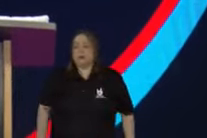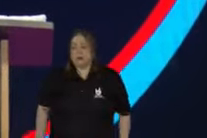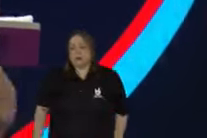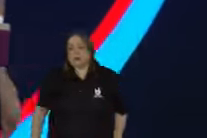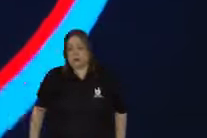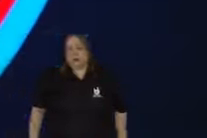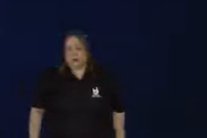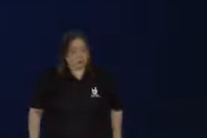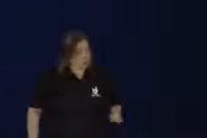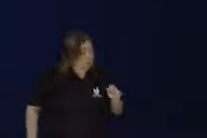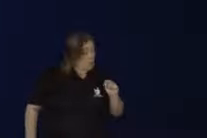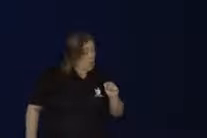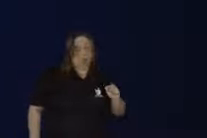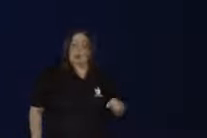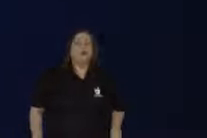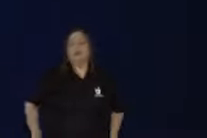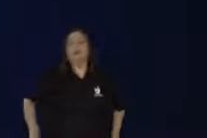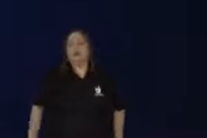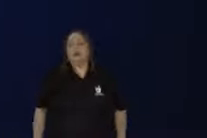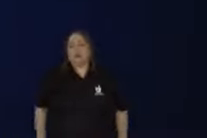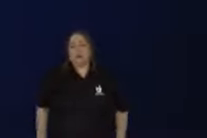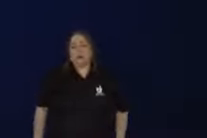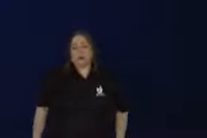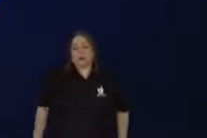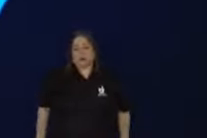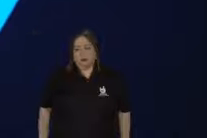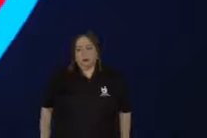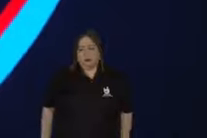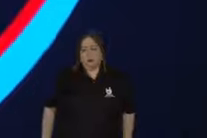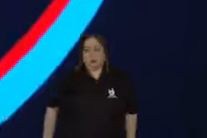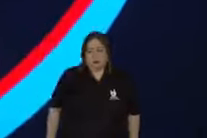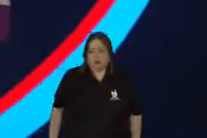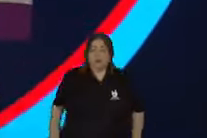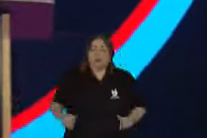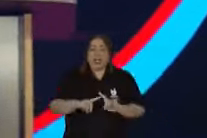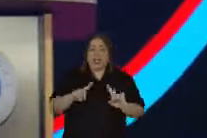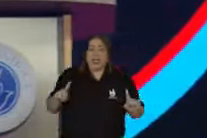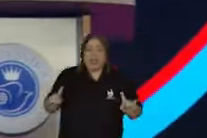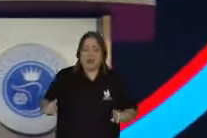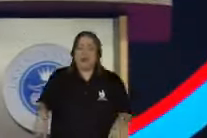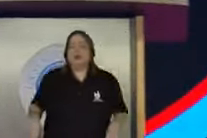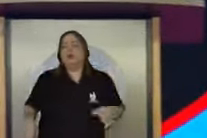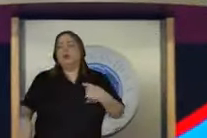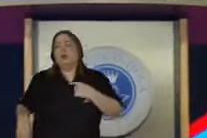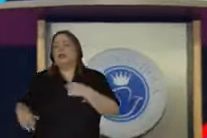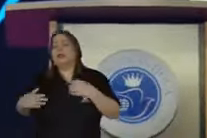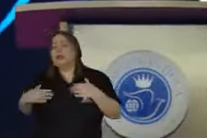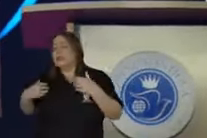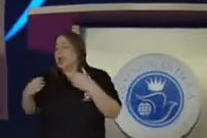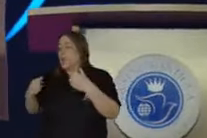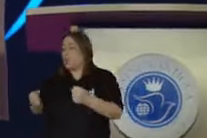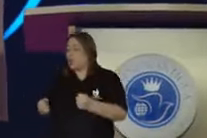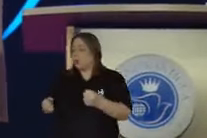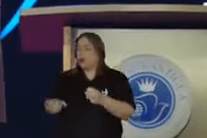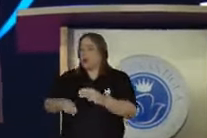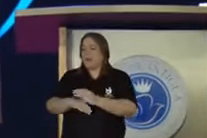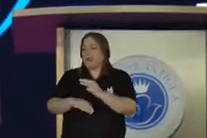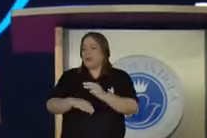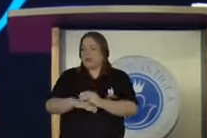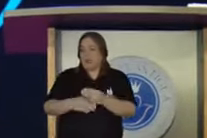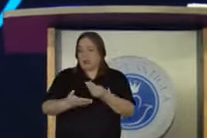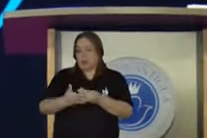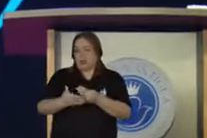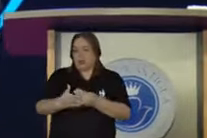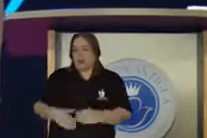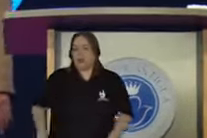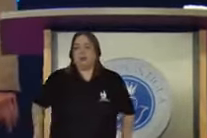Y como te dije, a él no le interesa tanto nuestra plata, nuestra salud, nuestro ministerio. A él le interesa poner cuña entre